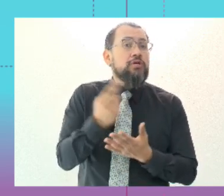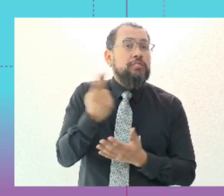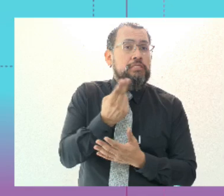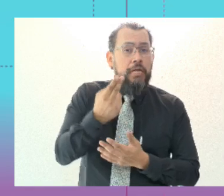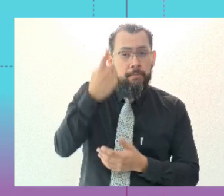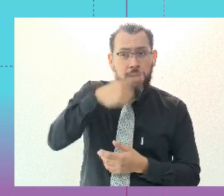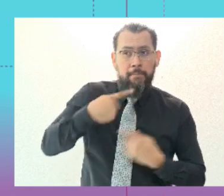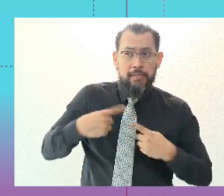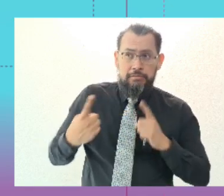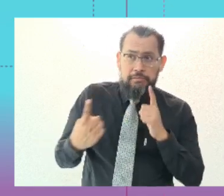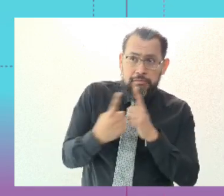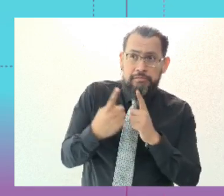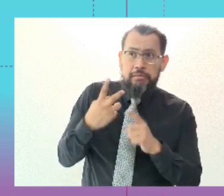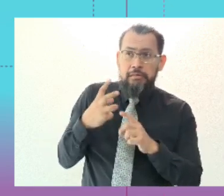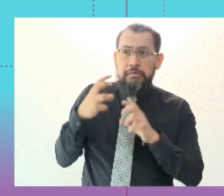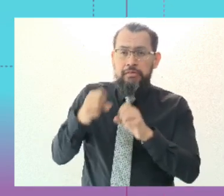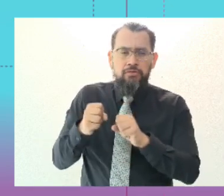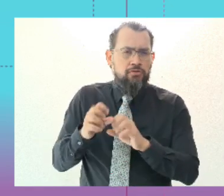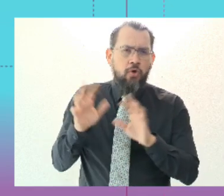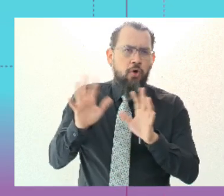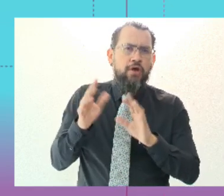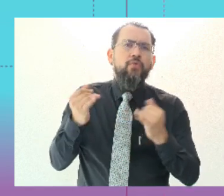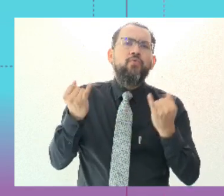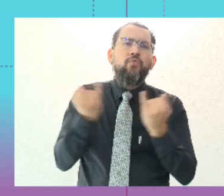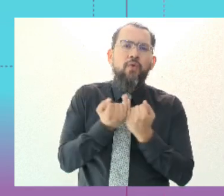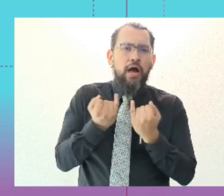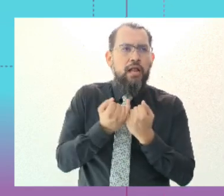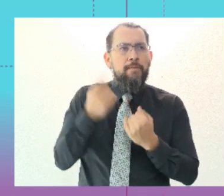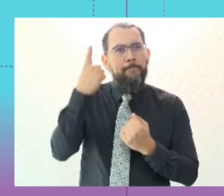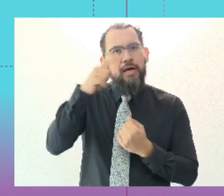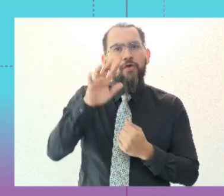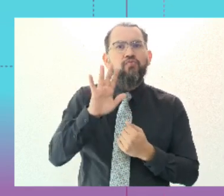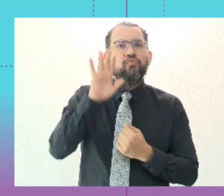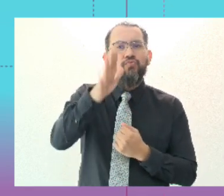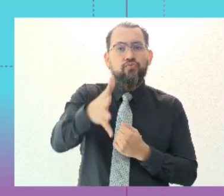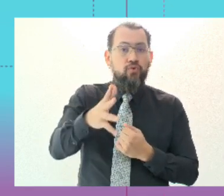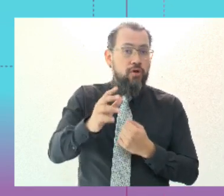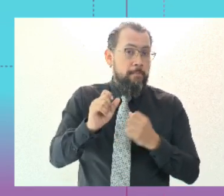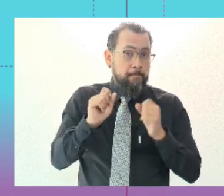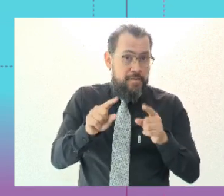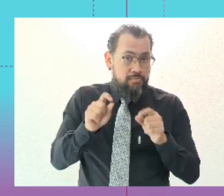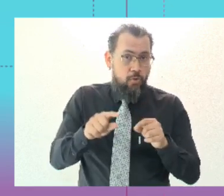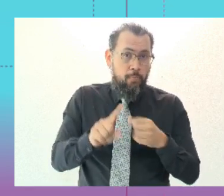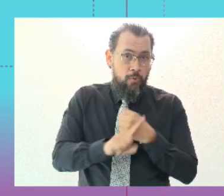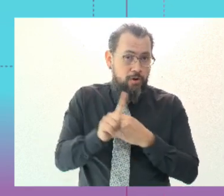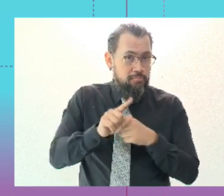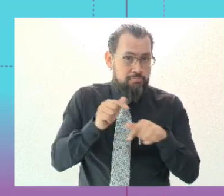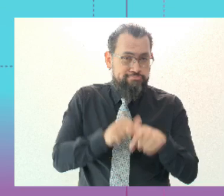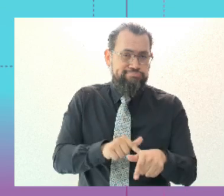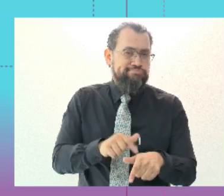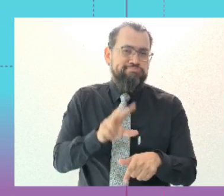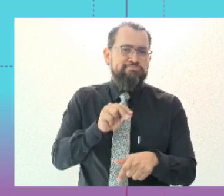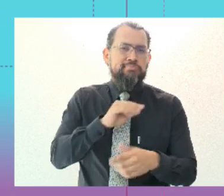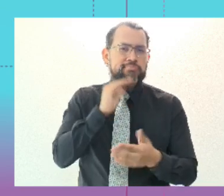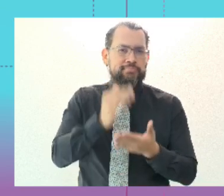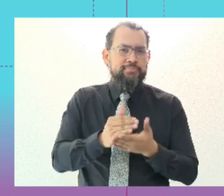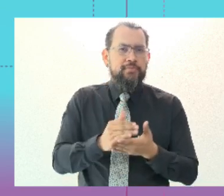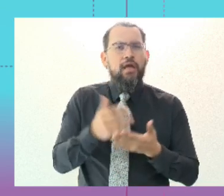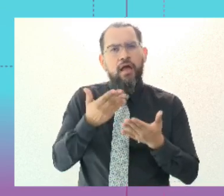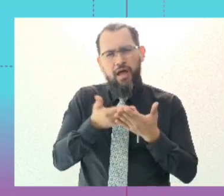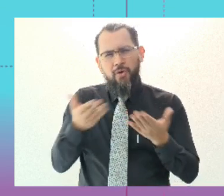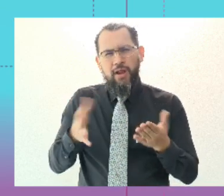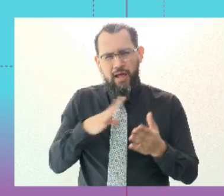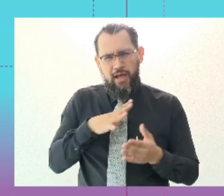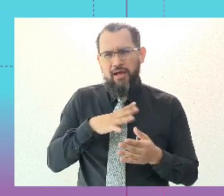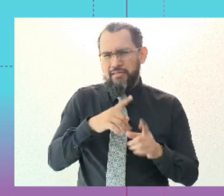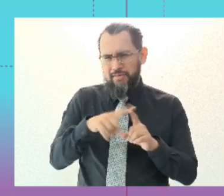personas, sino que requiere de prevenir el problema a futuro y requiere de tener lo que ahora conocemos como alerta AMBAR,